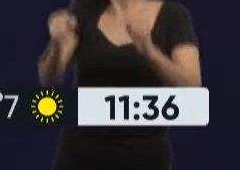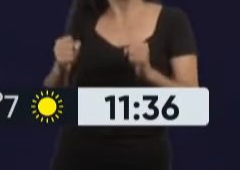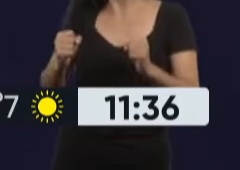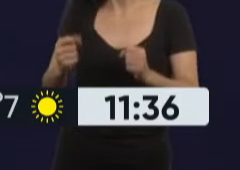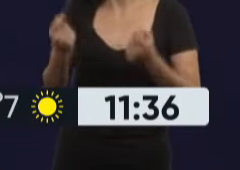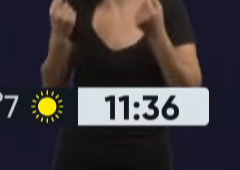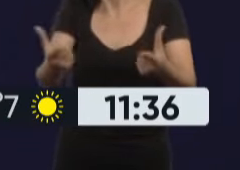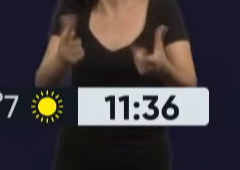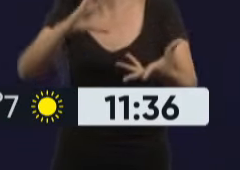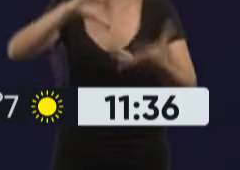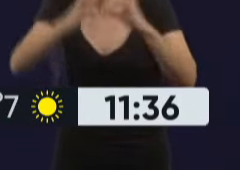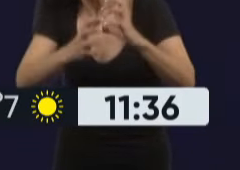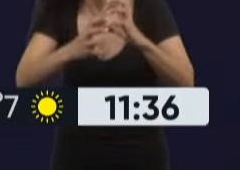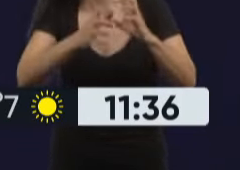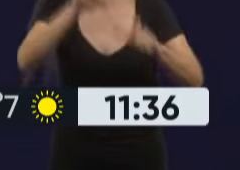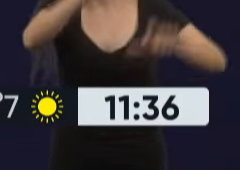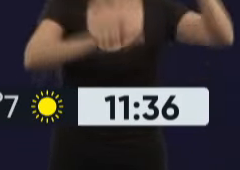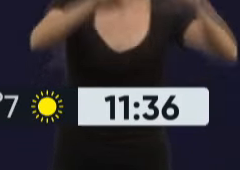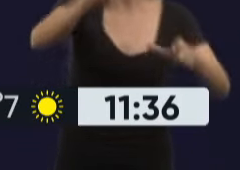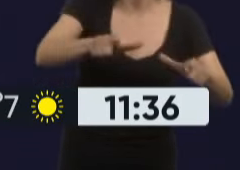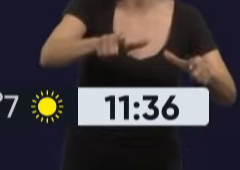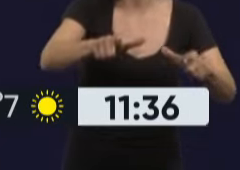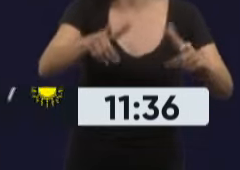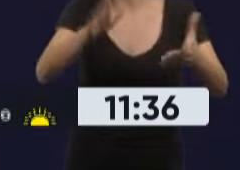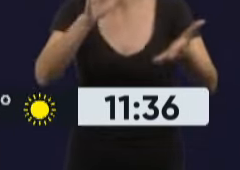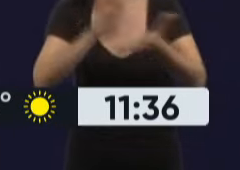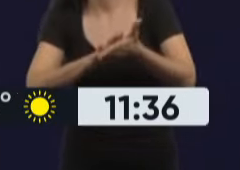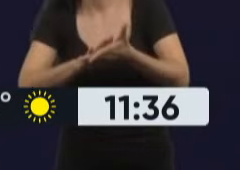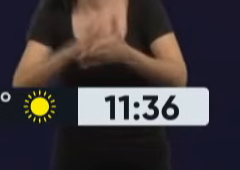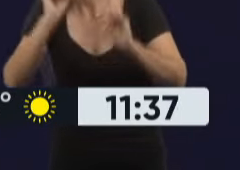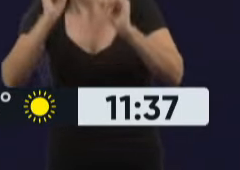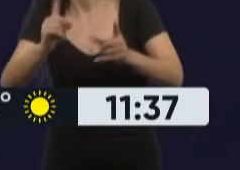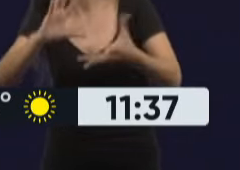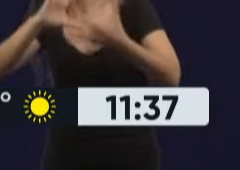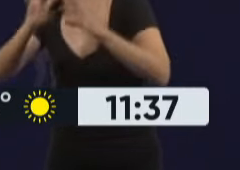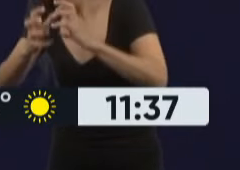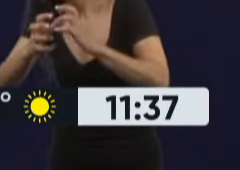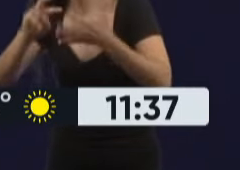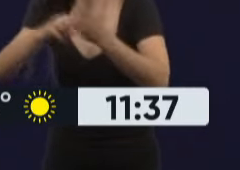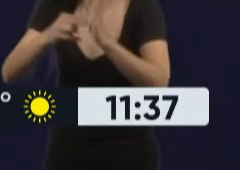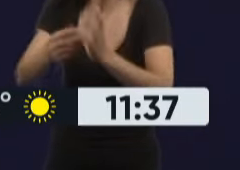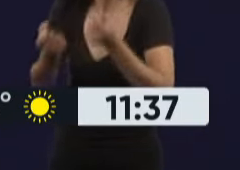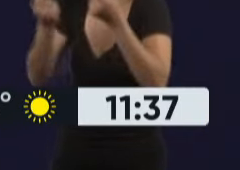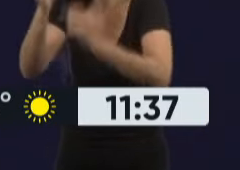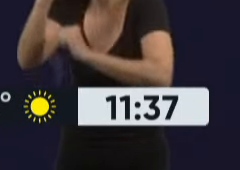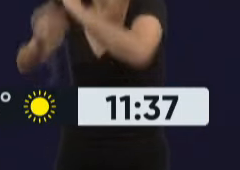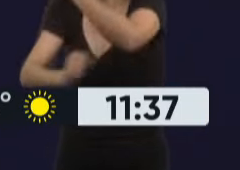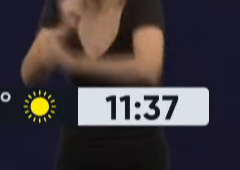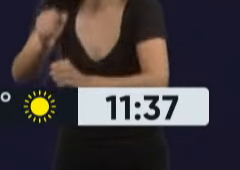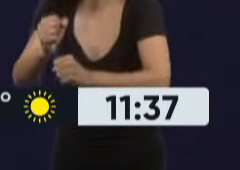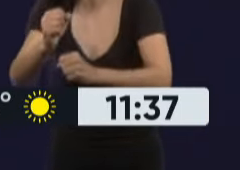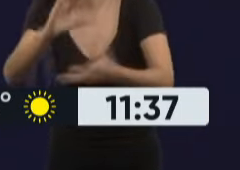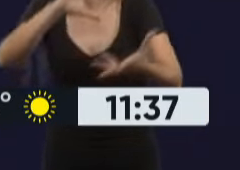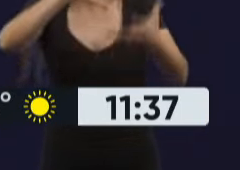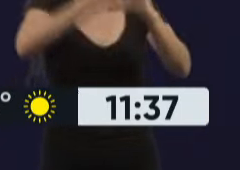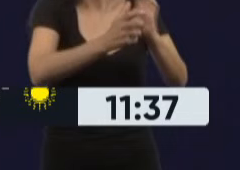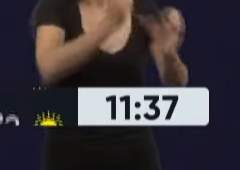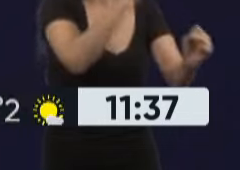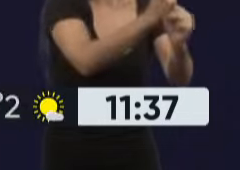la situación de la empresa eh ir en contra de los trabajadores excepto de los que evidentemente le son